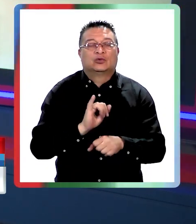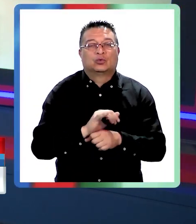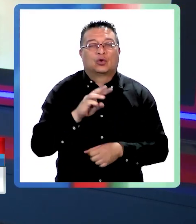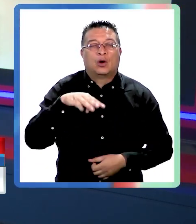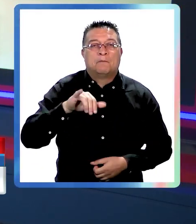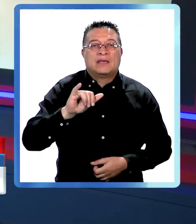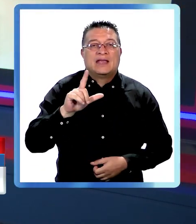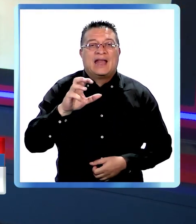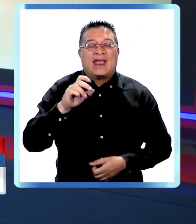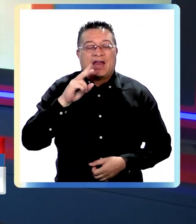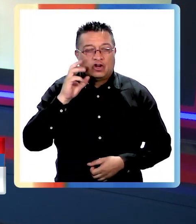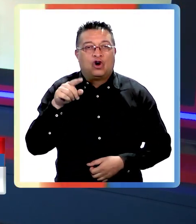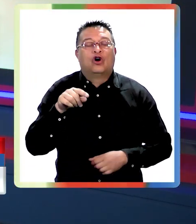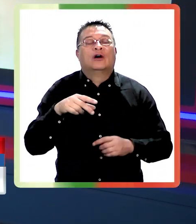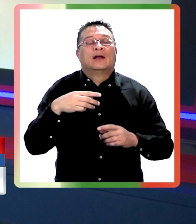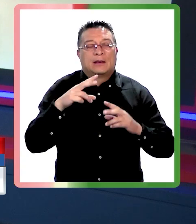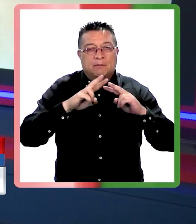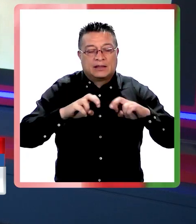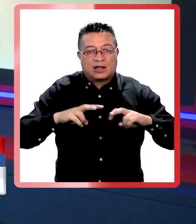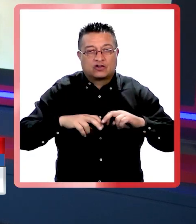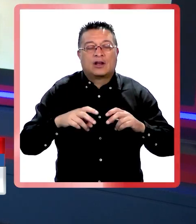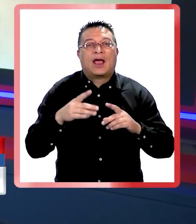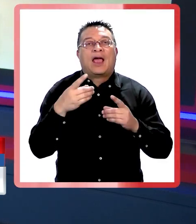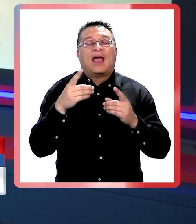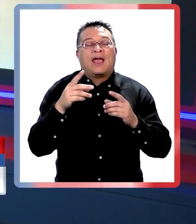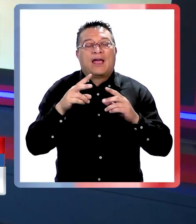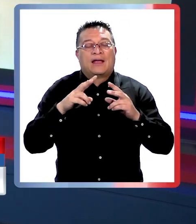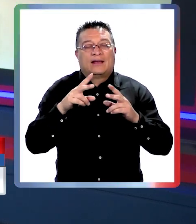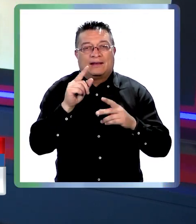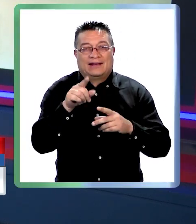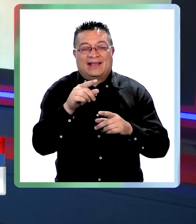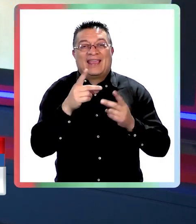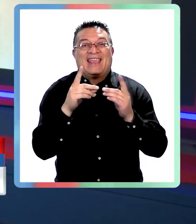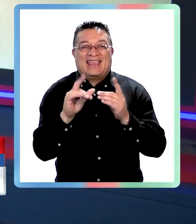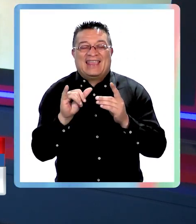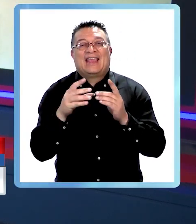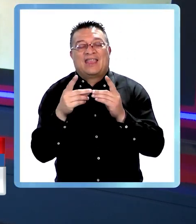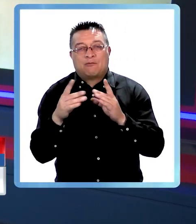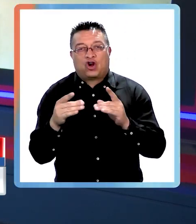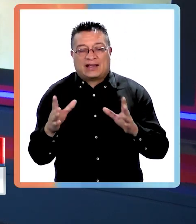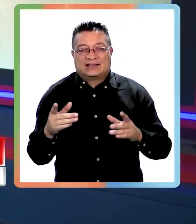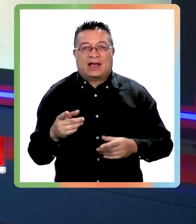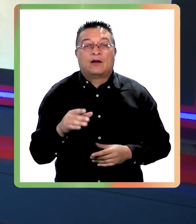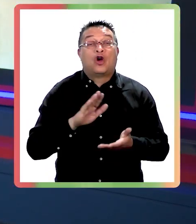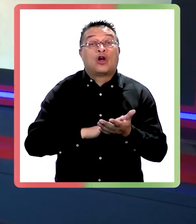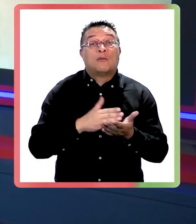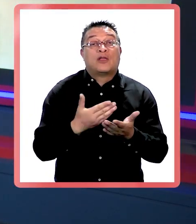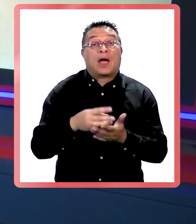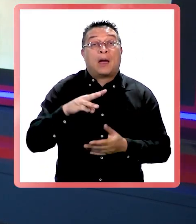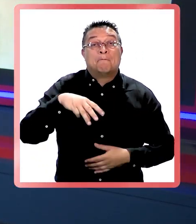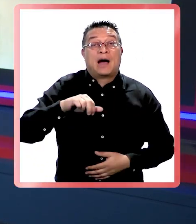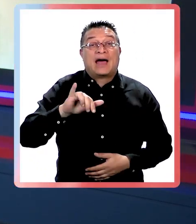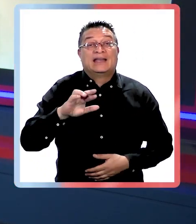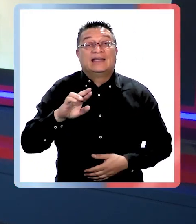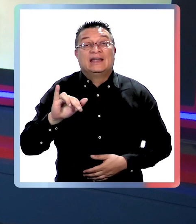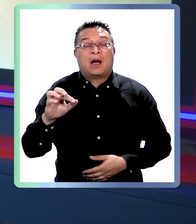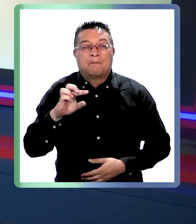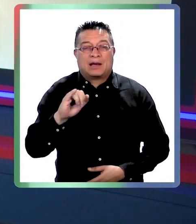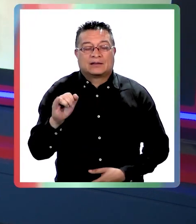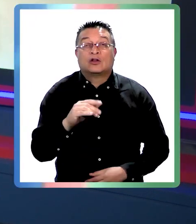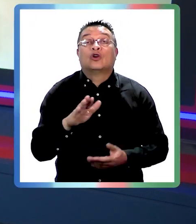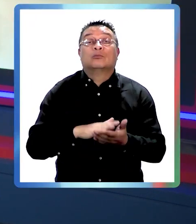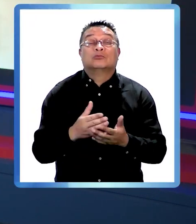Instituto Milenio para la Investigación en Violencia y Democracia Biodemos. ¿Cómo está, María Paz?